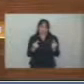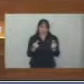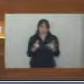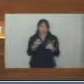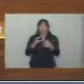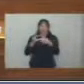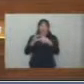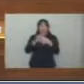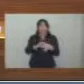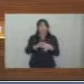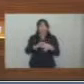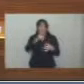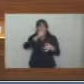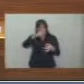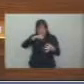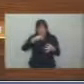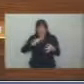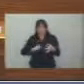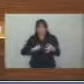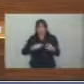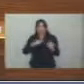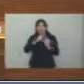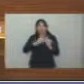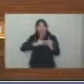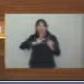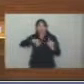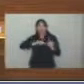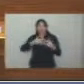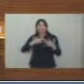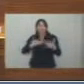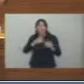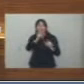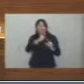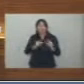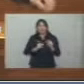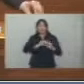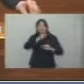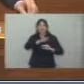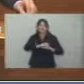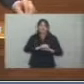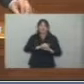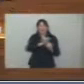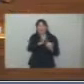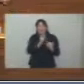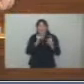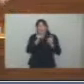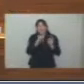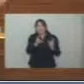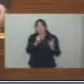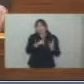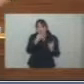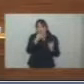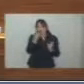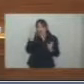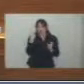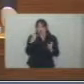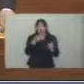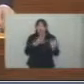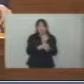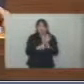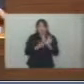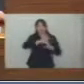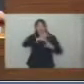2000, a este año, nuestro objetivo es que se cumpla el presupuesto en términos similares al ejercicio anterior. Es decir, que se ejecute en